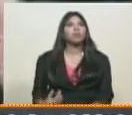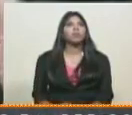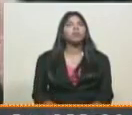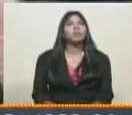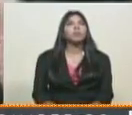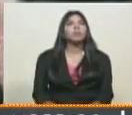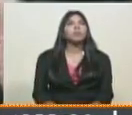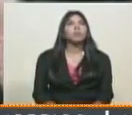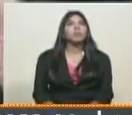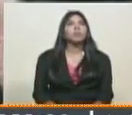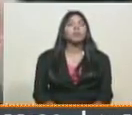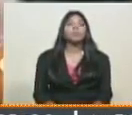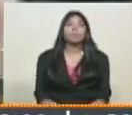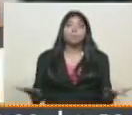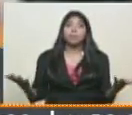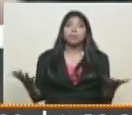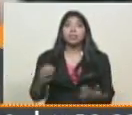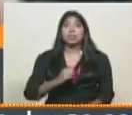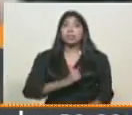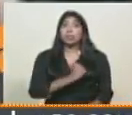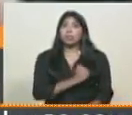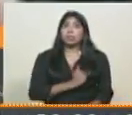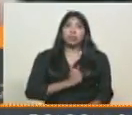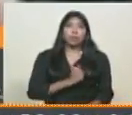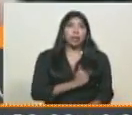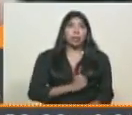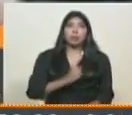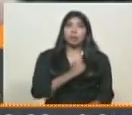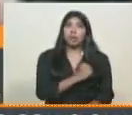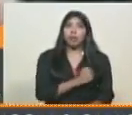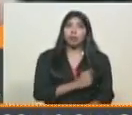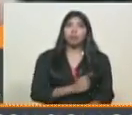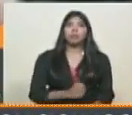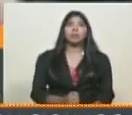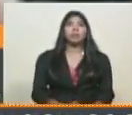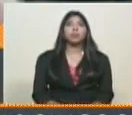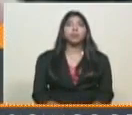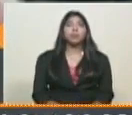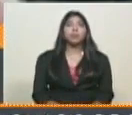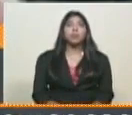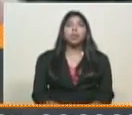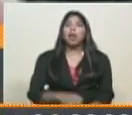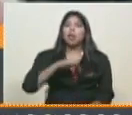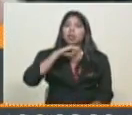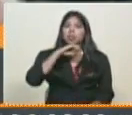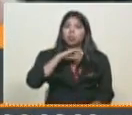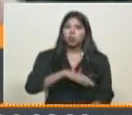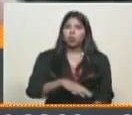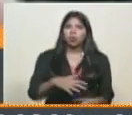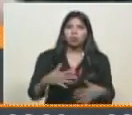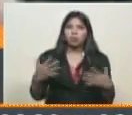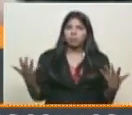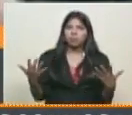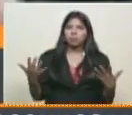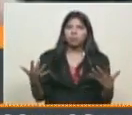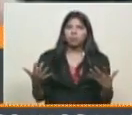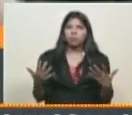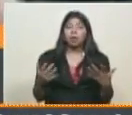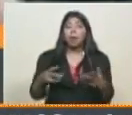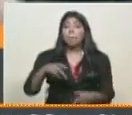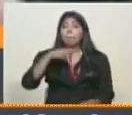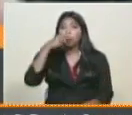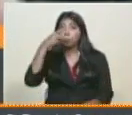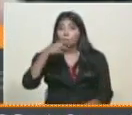lamentablemente el señor presidente y distinguidos representantes permanentes la historia reciente está plagada de casos donde el uso político